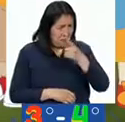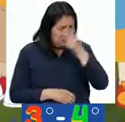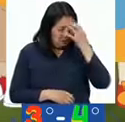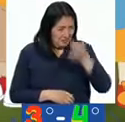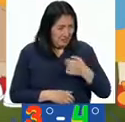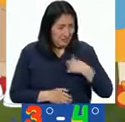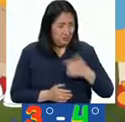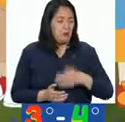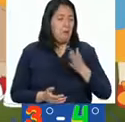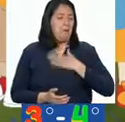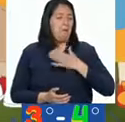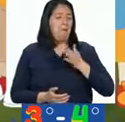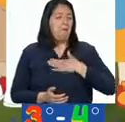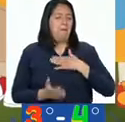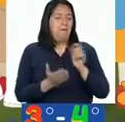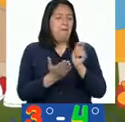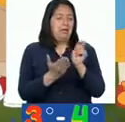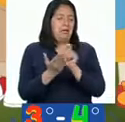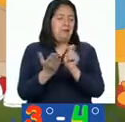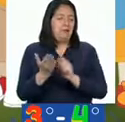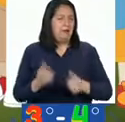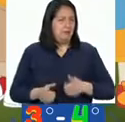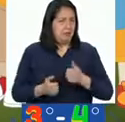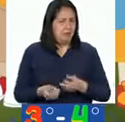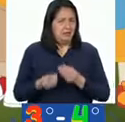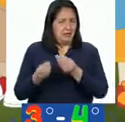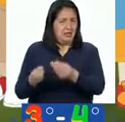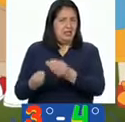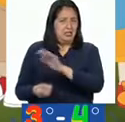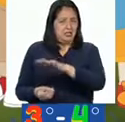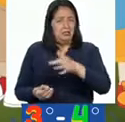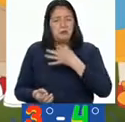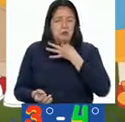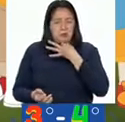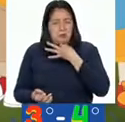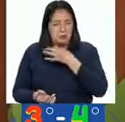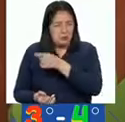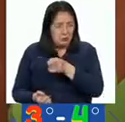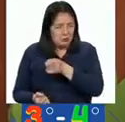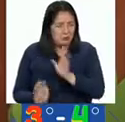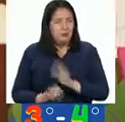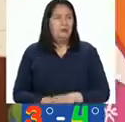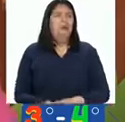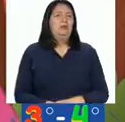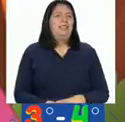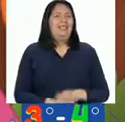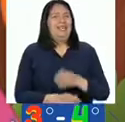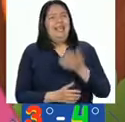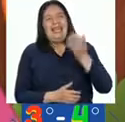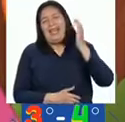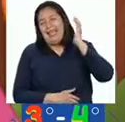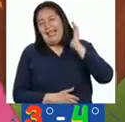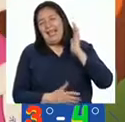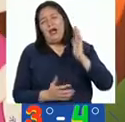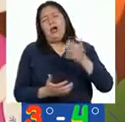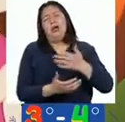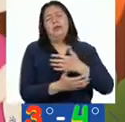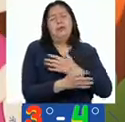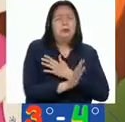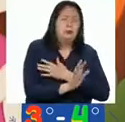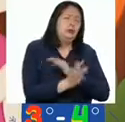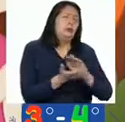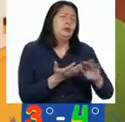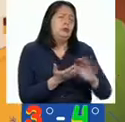¿Creyeron que dejaría mi diario de vida en manos de niños tan curiosos como ustedes? ¡Ay,